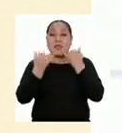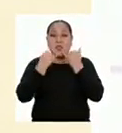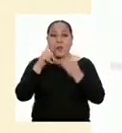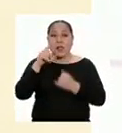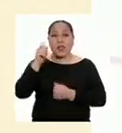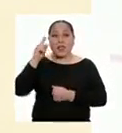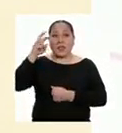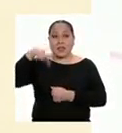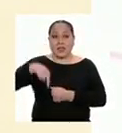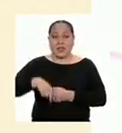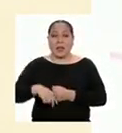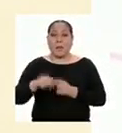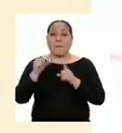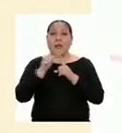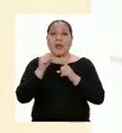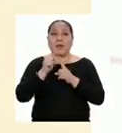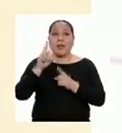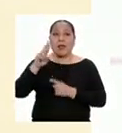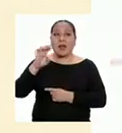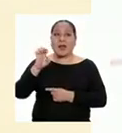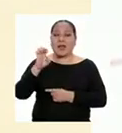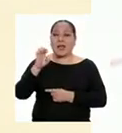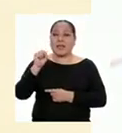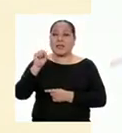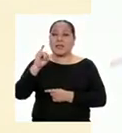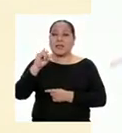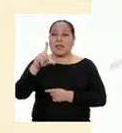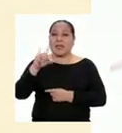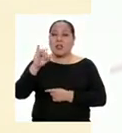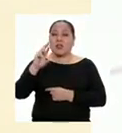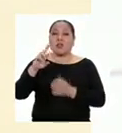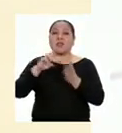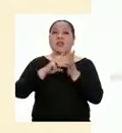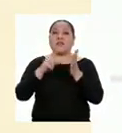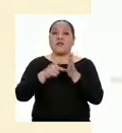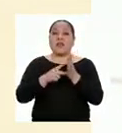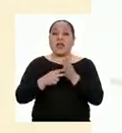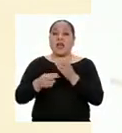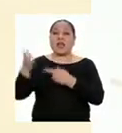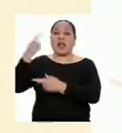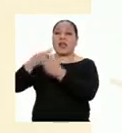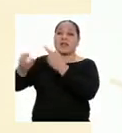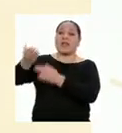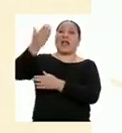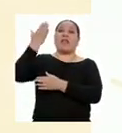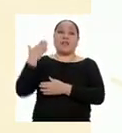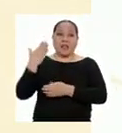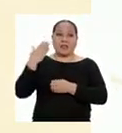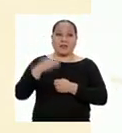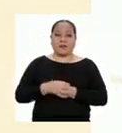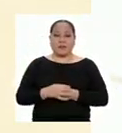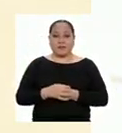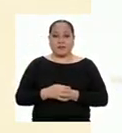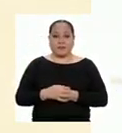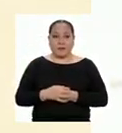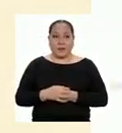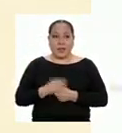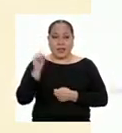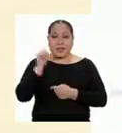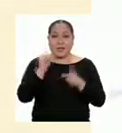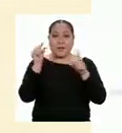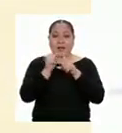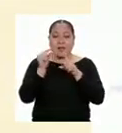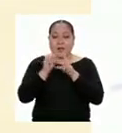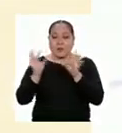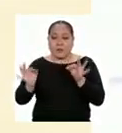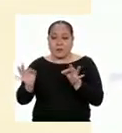latín, en el término resilio, que significa volver atrás, volver de un salto, resaltar, rebotar. El término fue adaptado